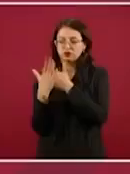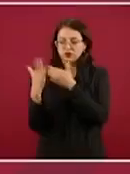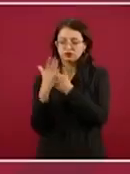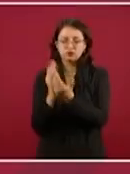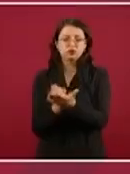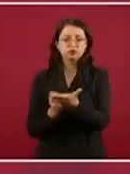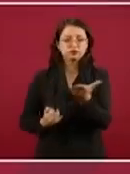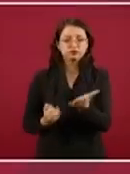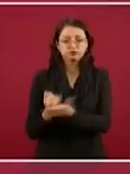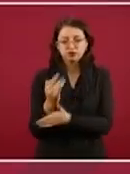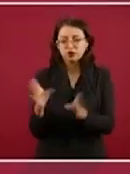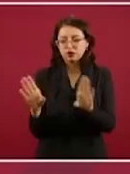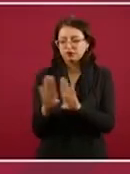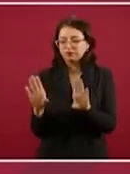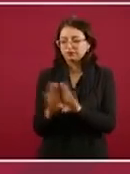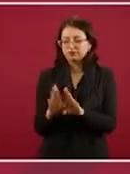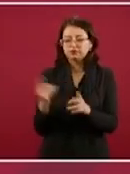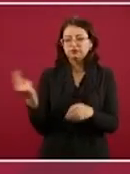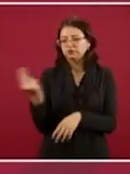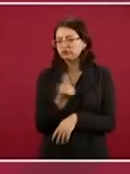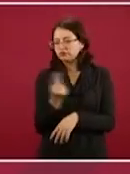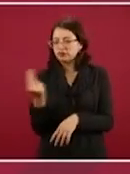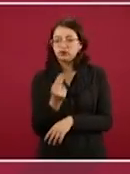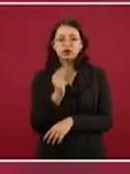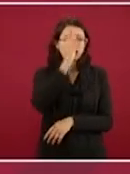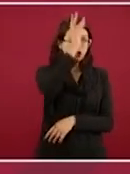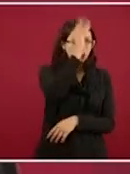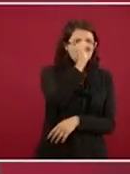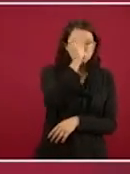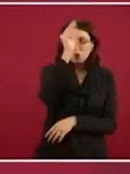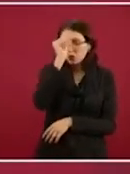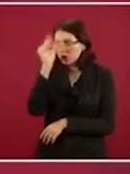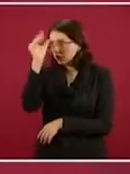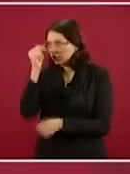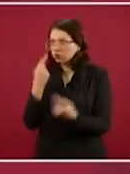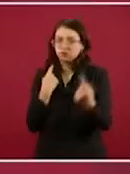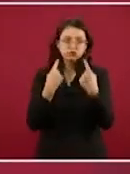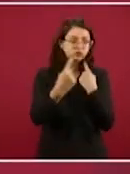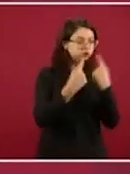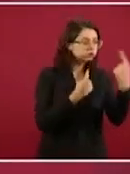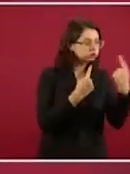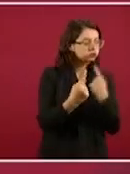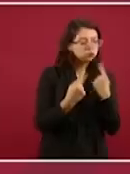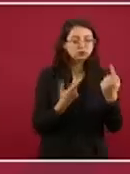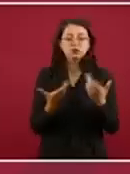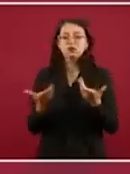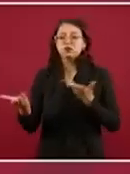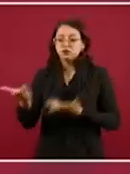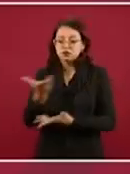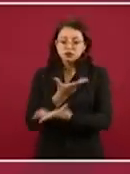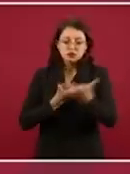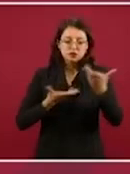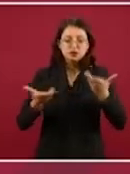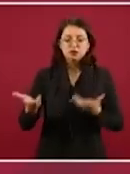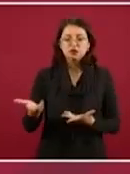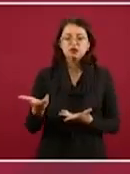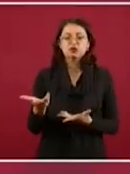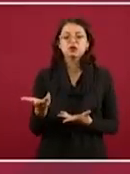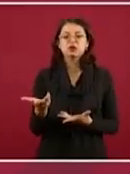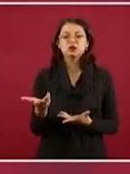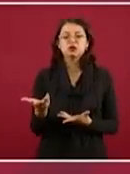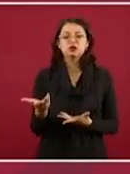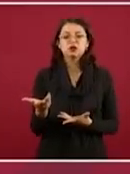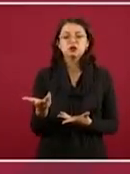a buscar consenso, vamos a buscar acuerdos con